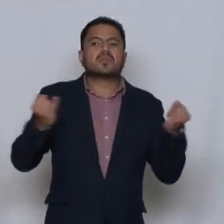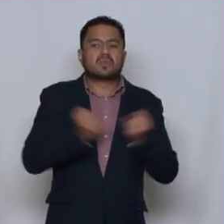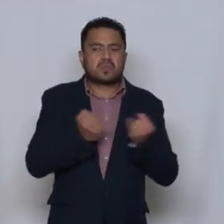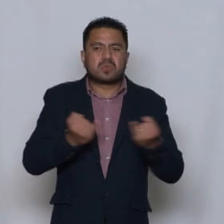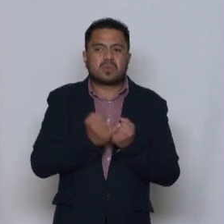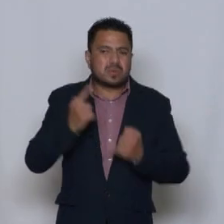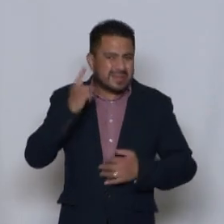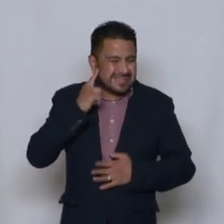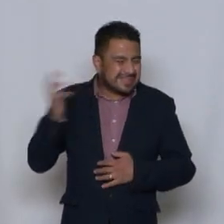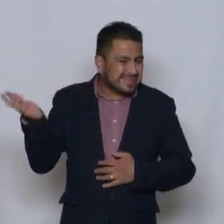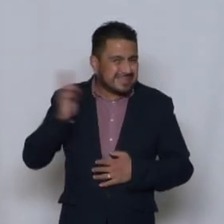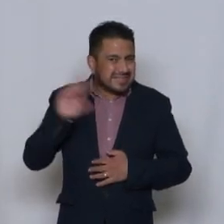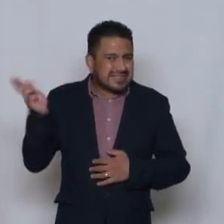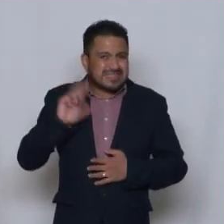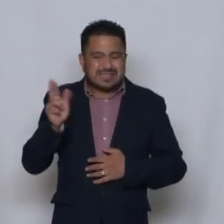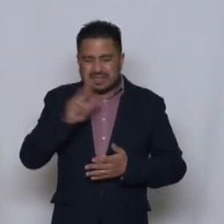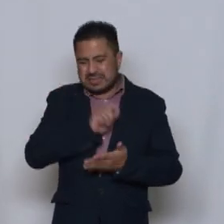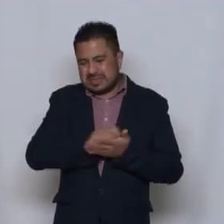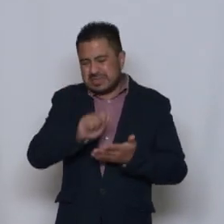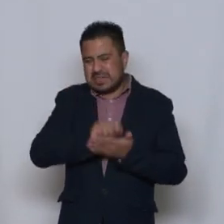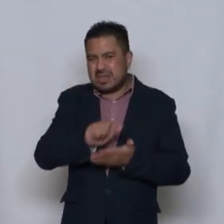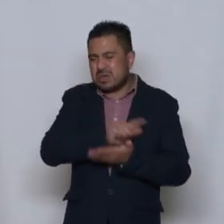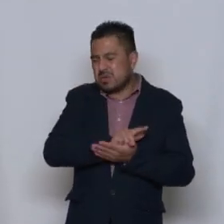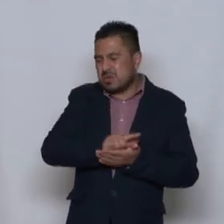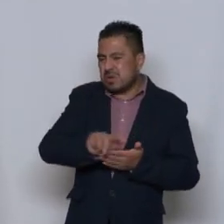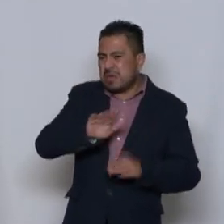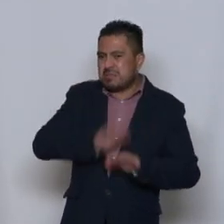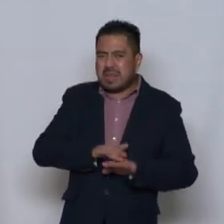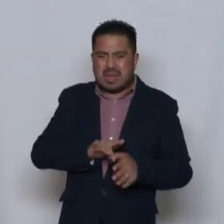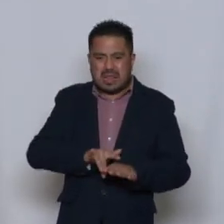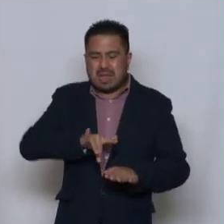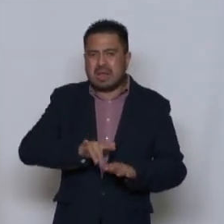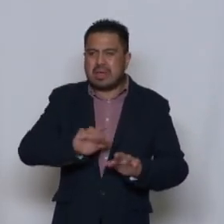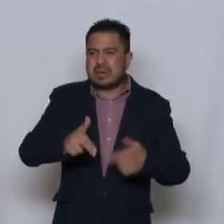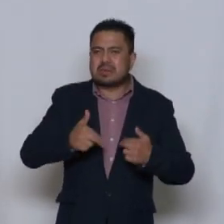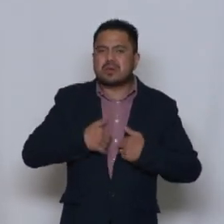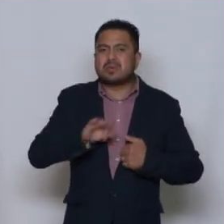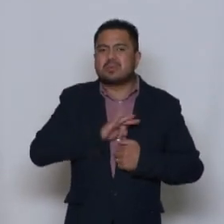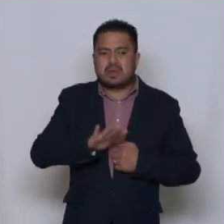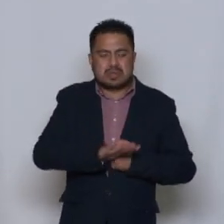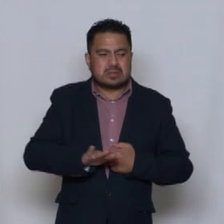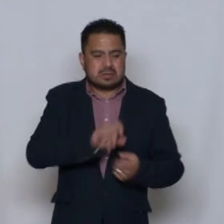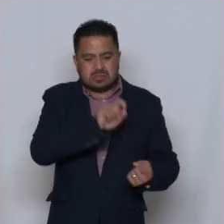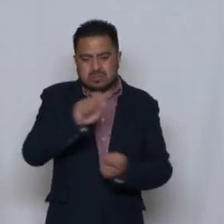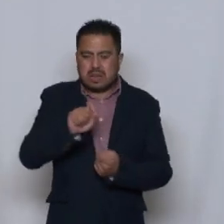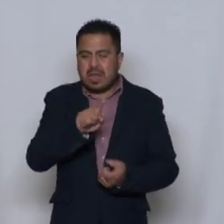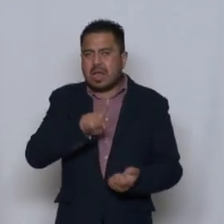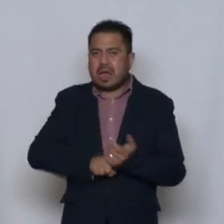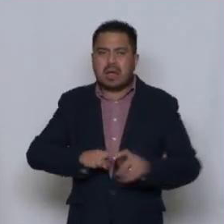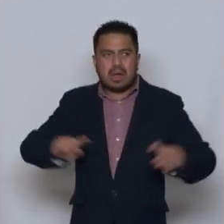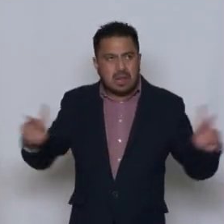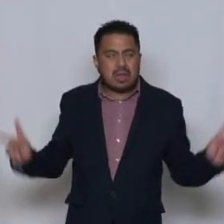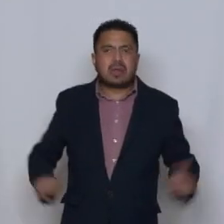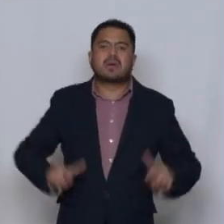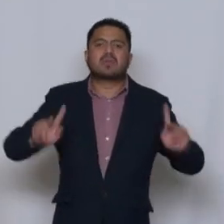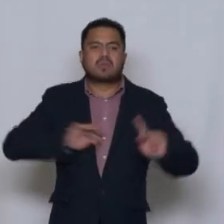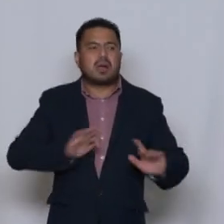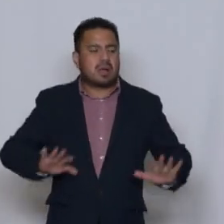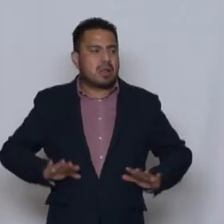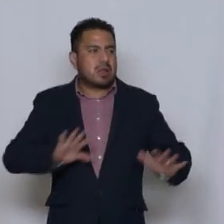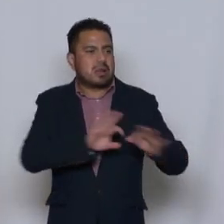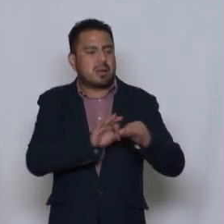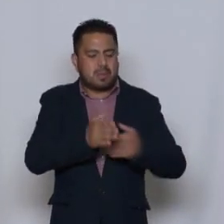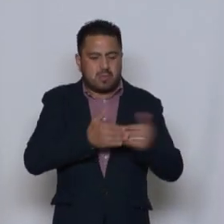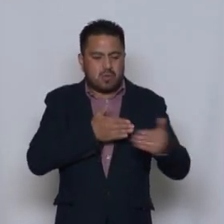el ruido, la no tan limpieza de datos que puedan recibir de estos sensores que tienen las aves, pues se pueden ajustar también con un